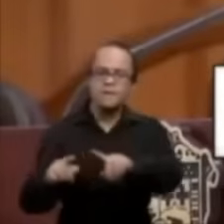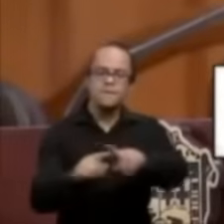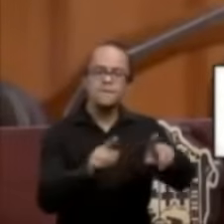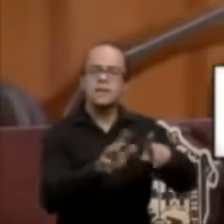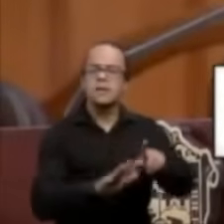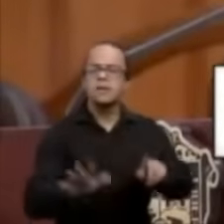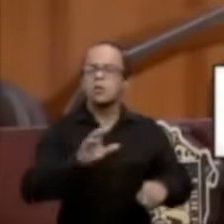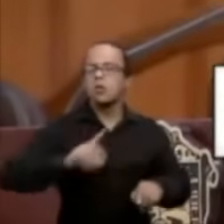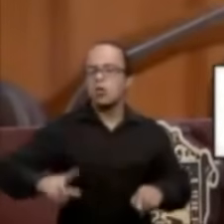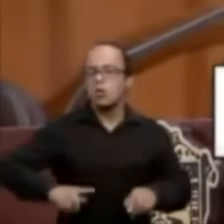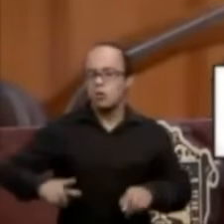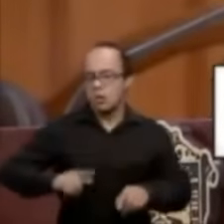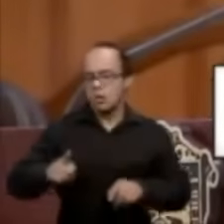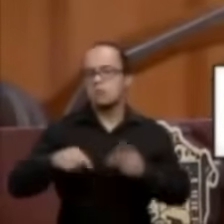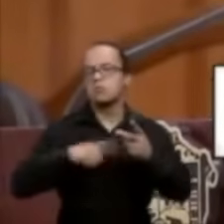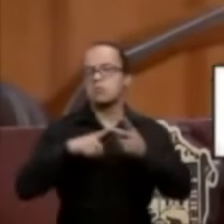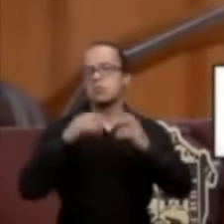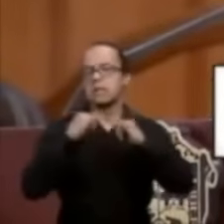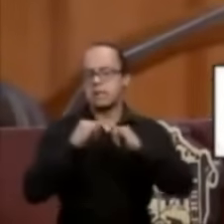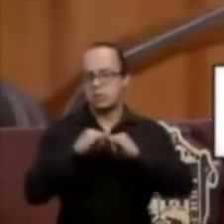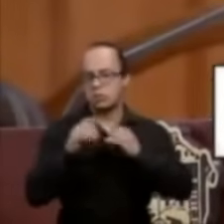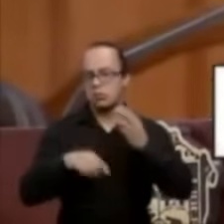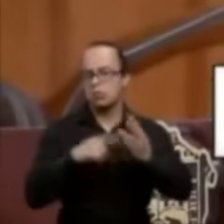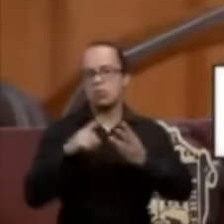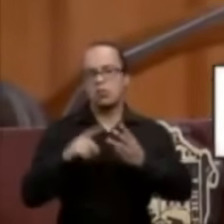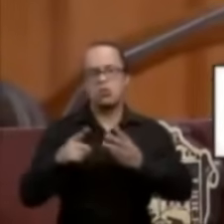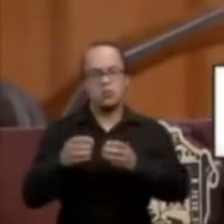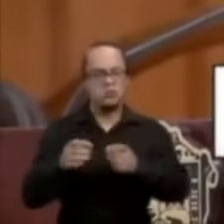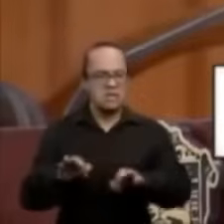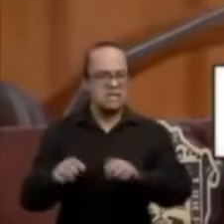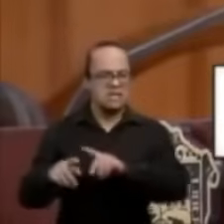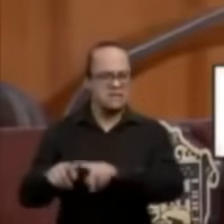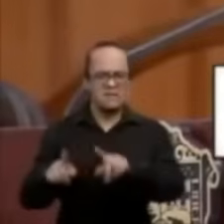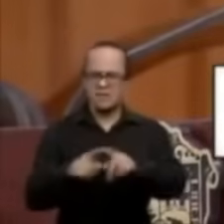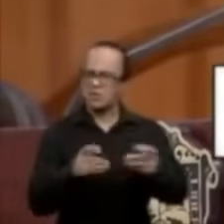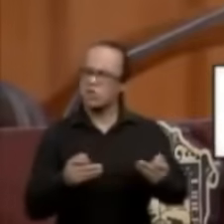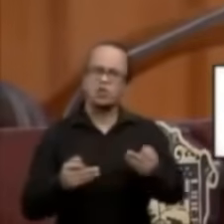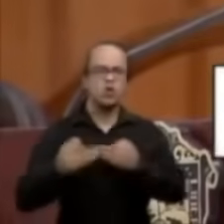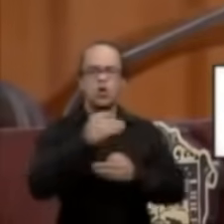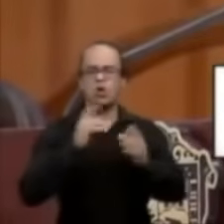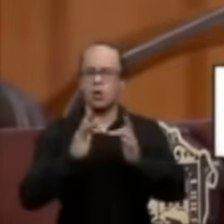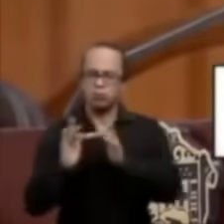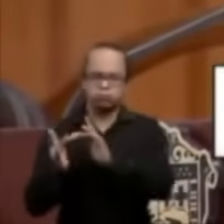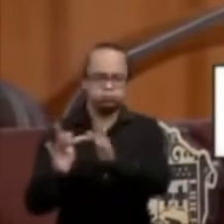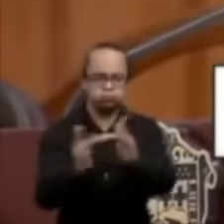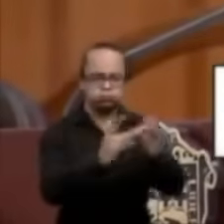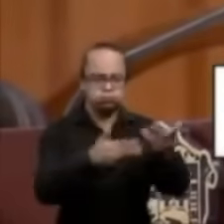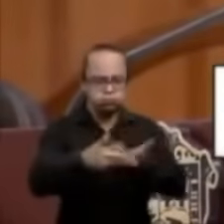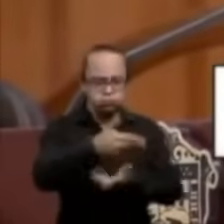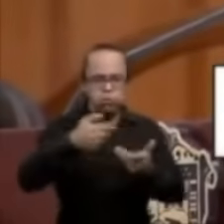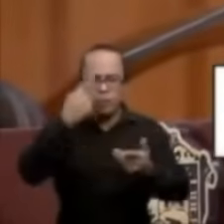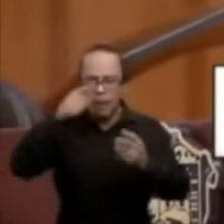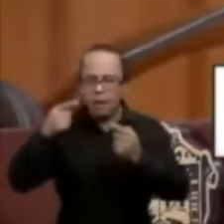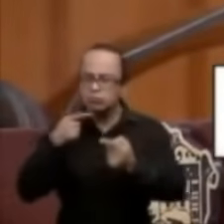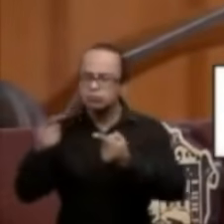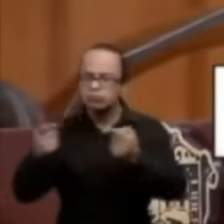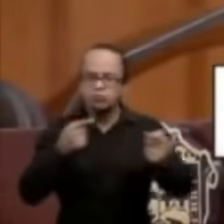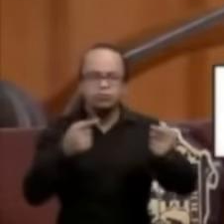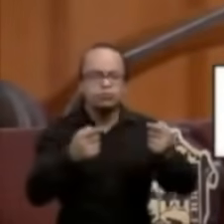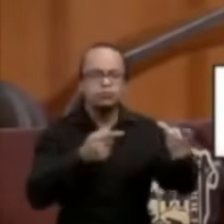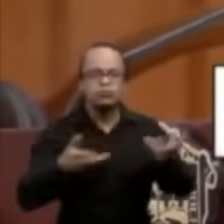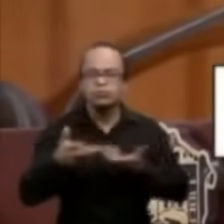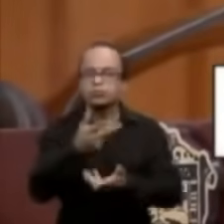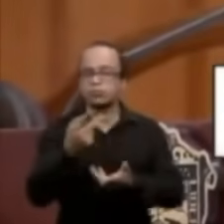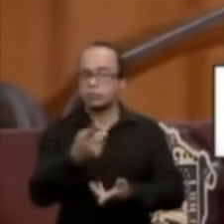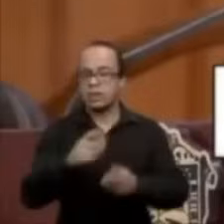del Estado, instituciones y órganos autónomos para crear los consensos que nos permitan una